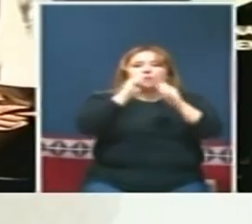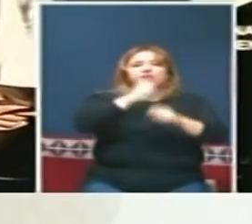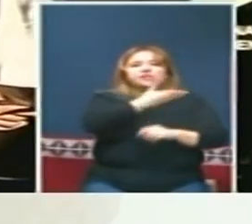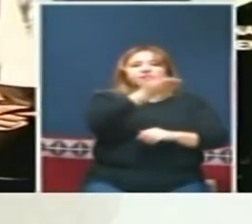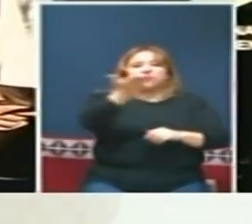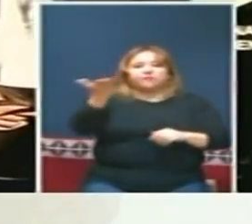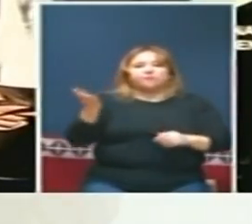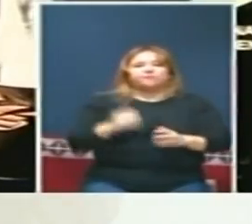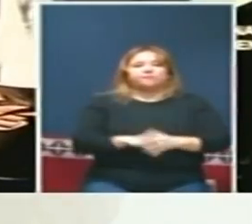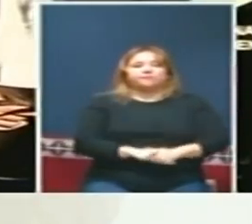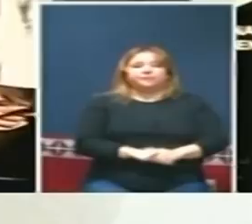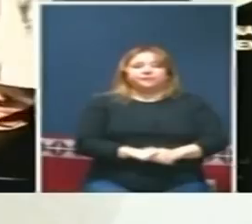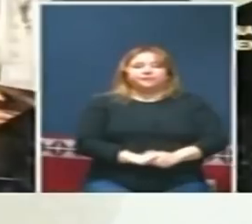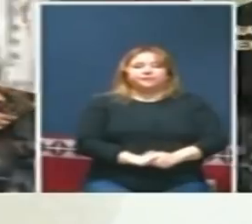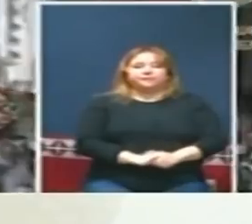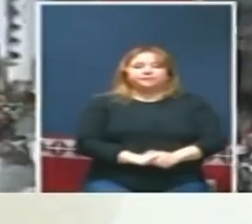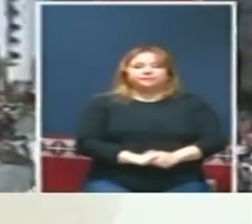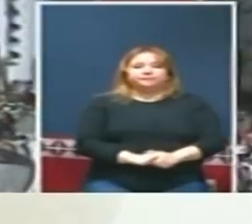Adelante, Silvana, por favor.